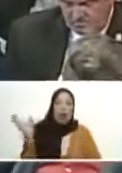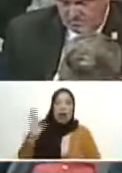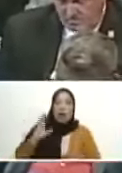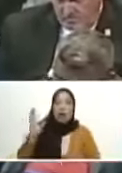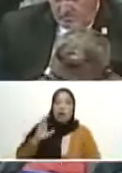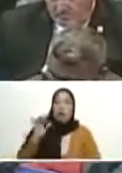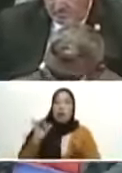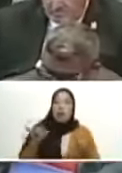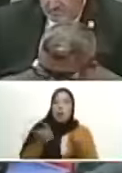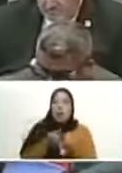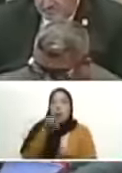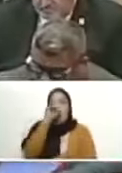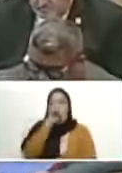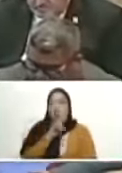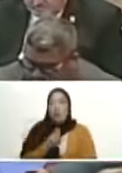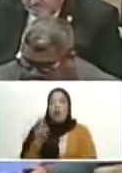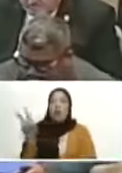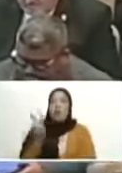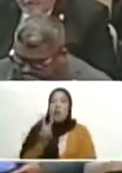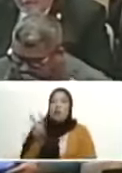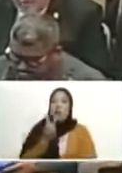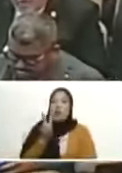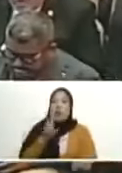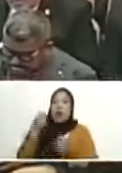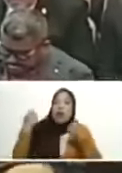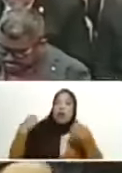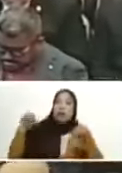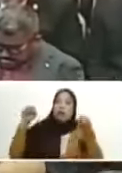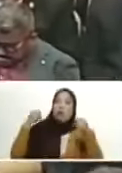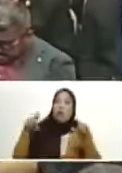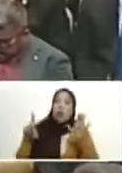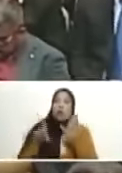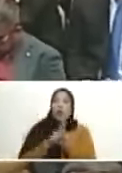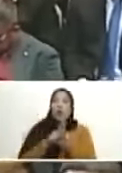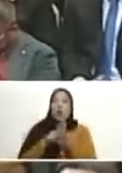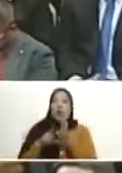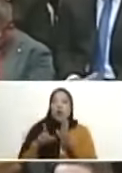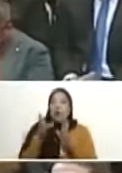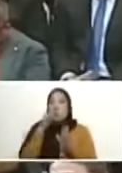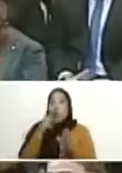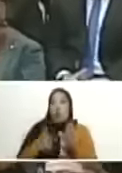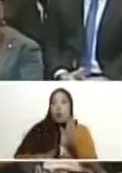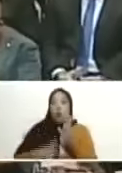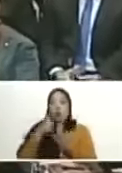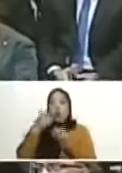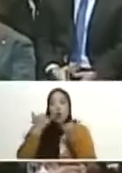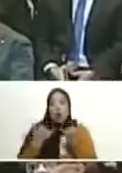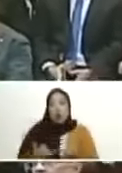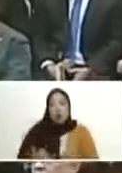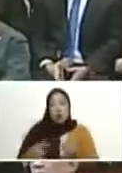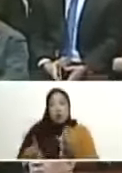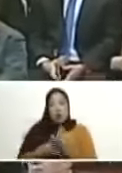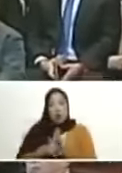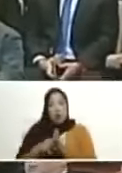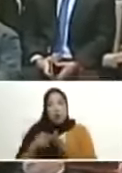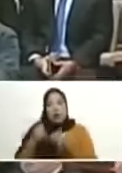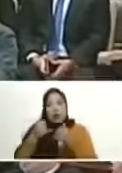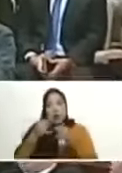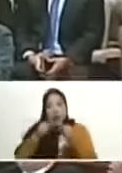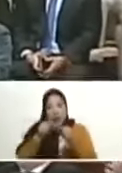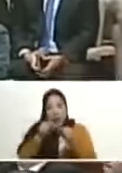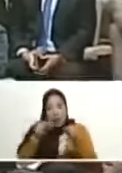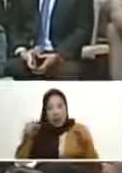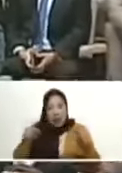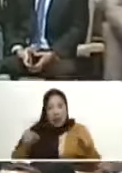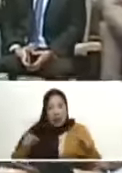fue el mismo año en que se forzó a Venezuela a aplicar el laudo fraudulento mediante el establecimiento de hitos fronterizos,